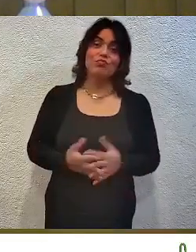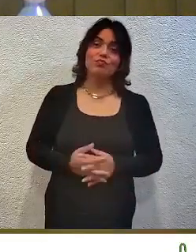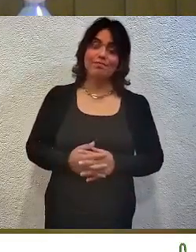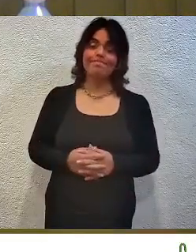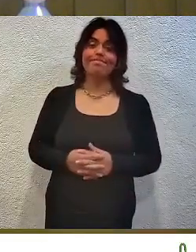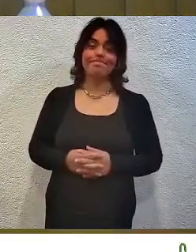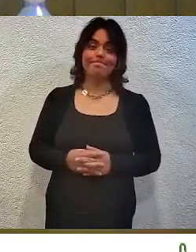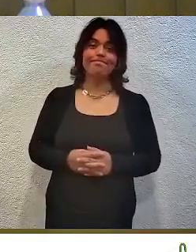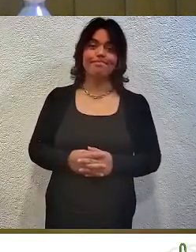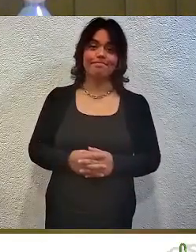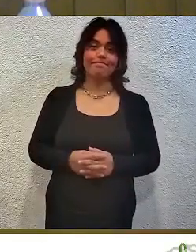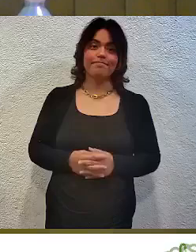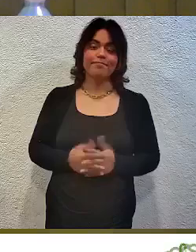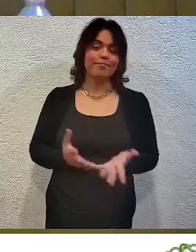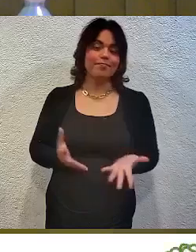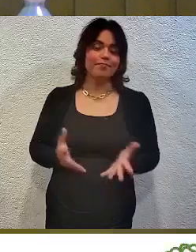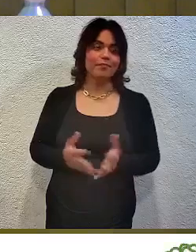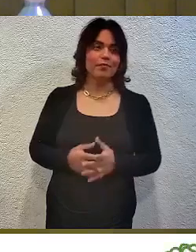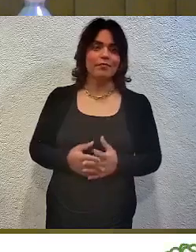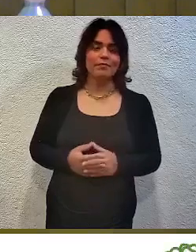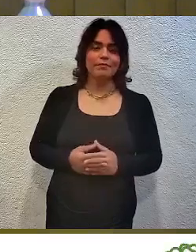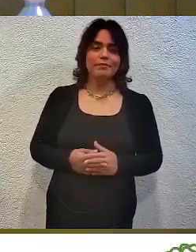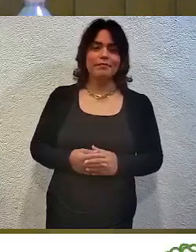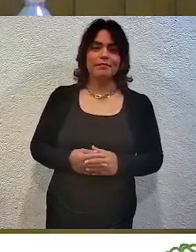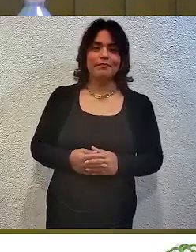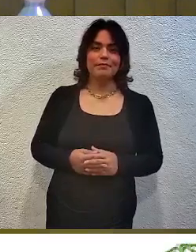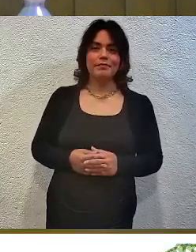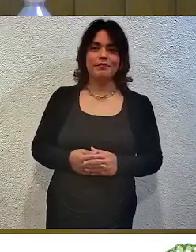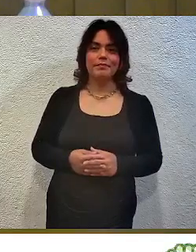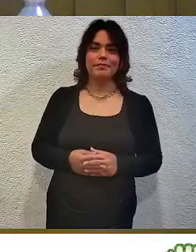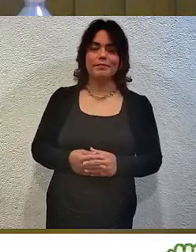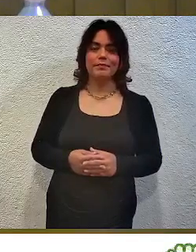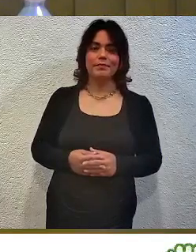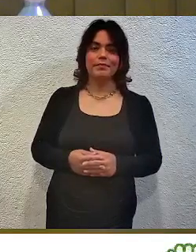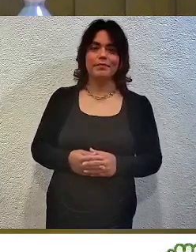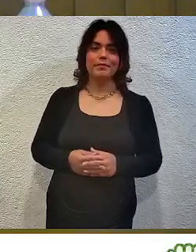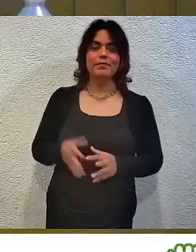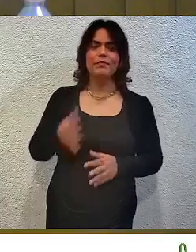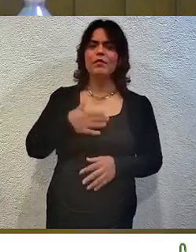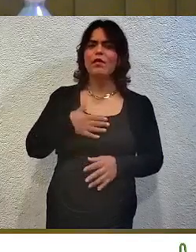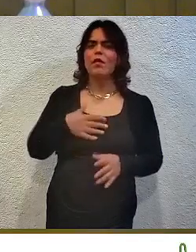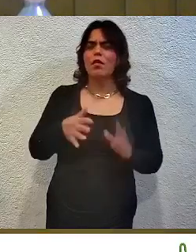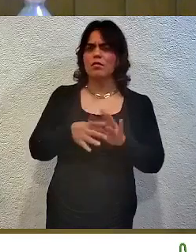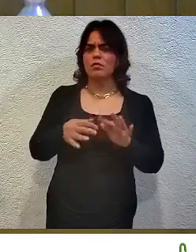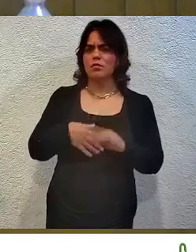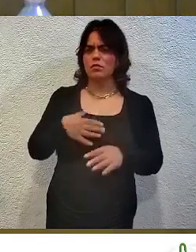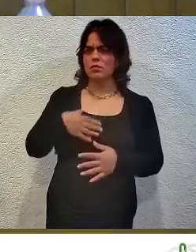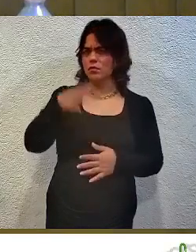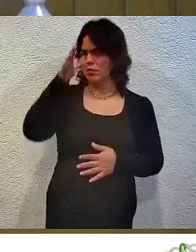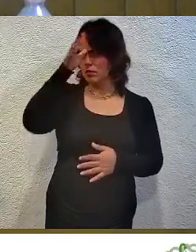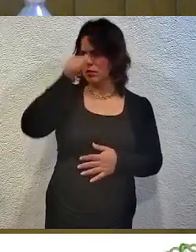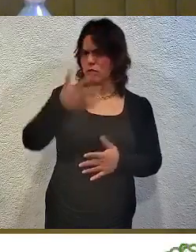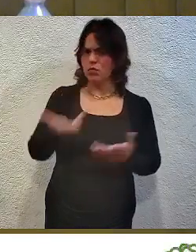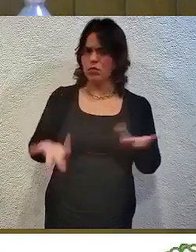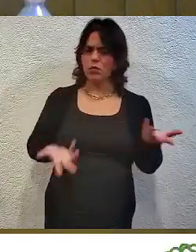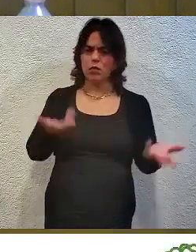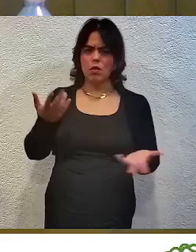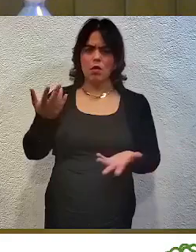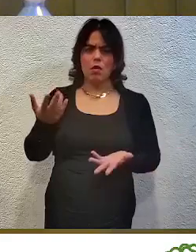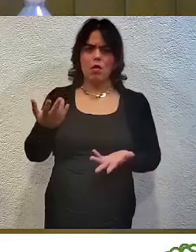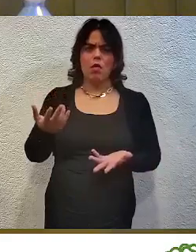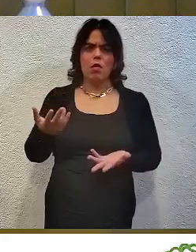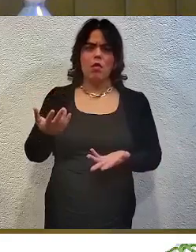no podría llamarlo de otra manera. A diferencia de la intervención de la compañera, yo sí estoy de acuerdo con el tratamiento jurídico que le dio